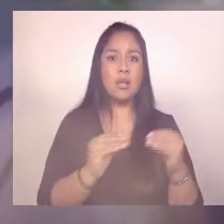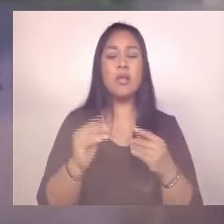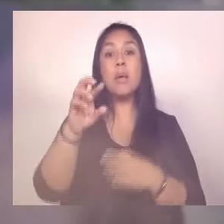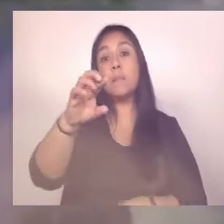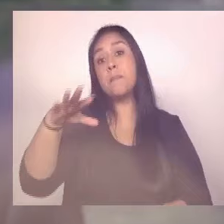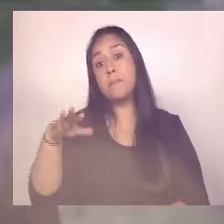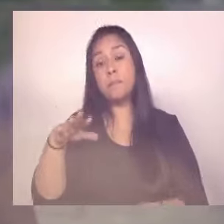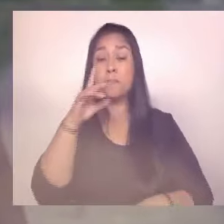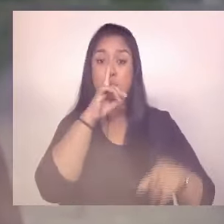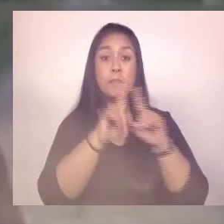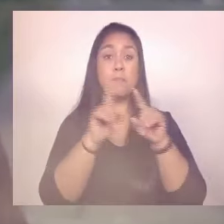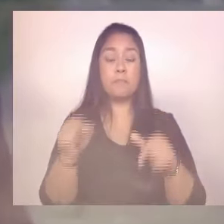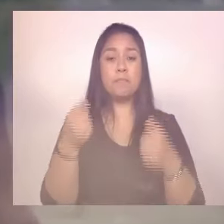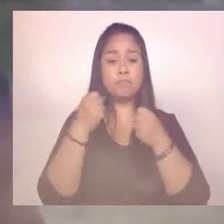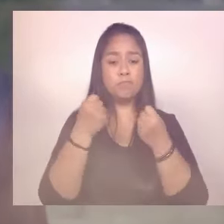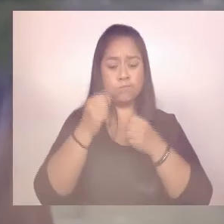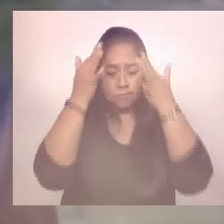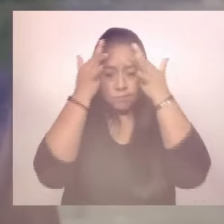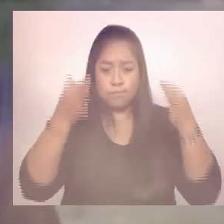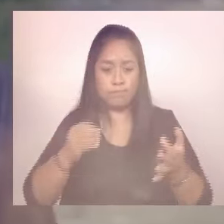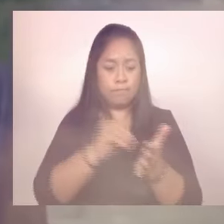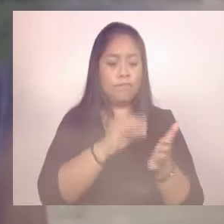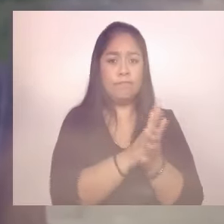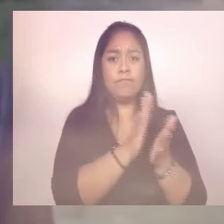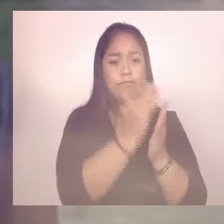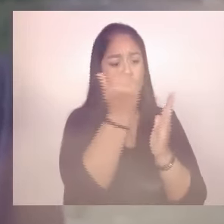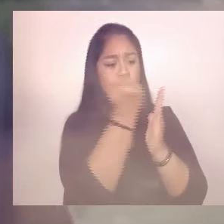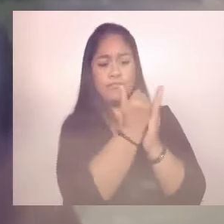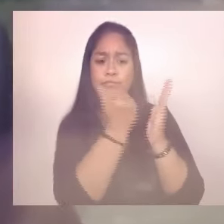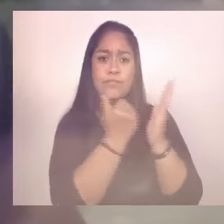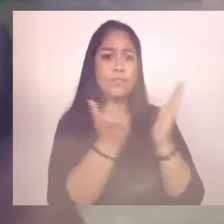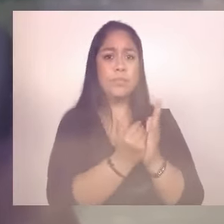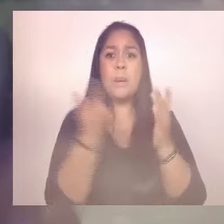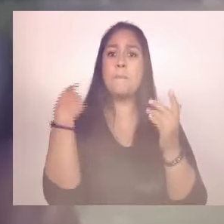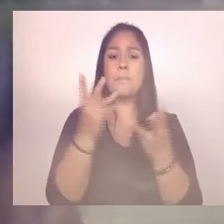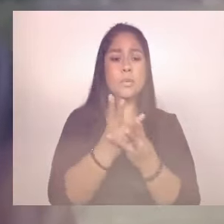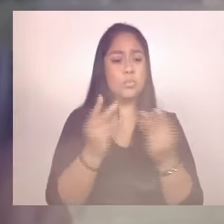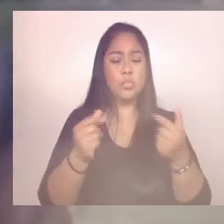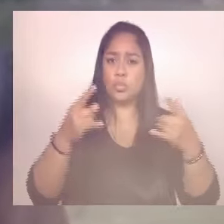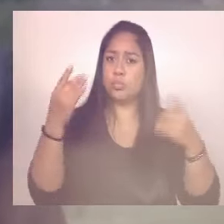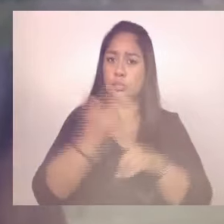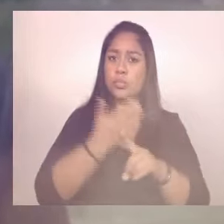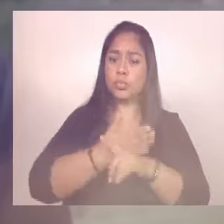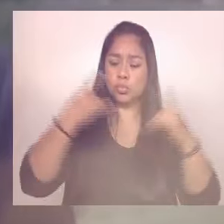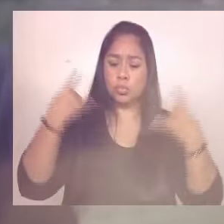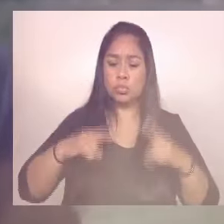paz y de tomar acciones concretas para la solución de los problemas urgentes que nos